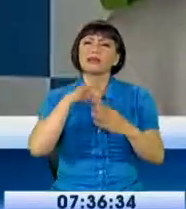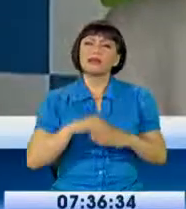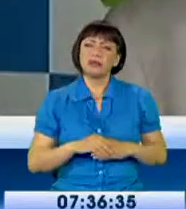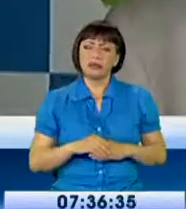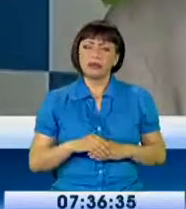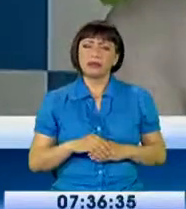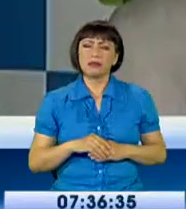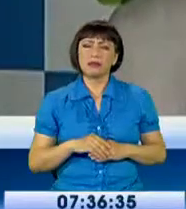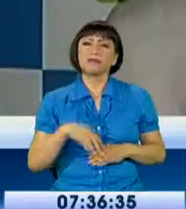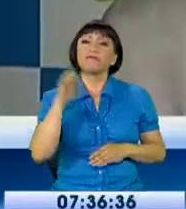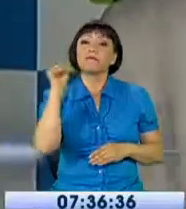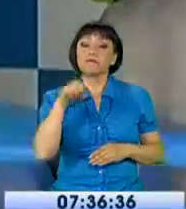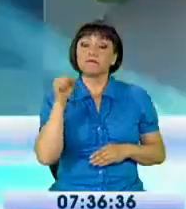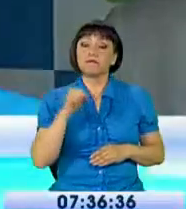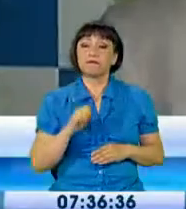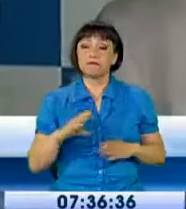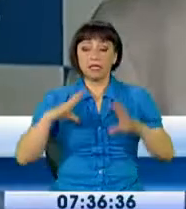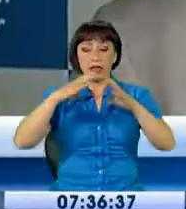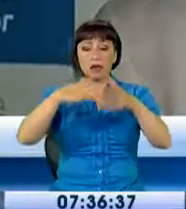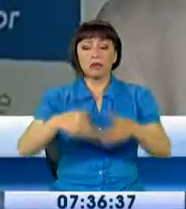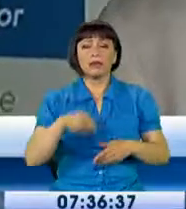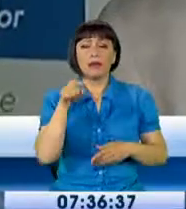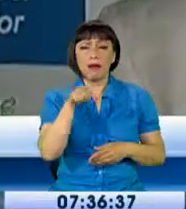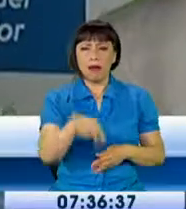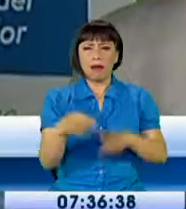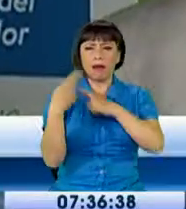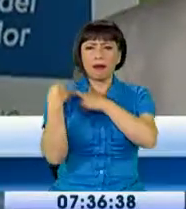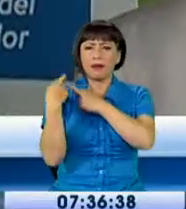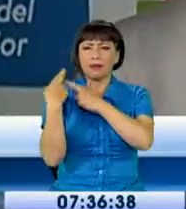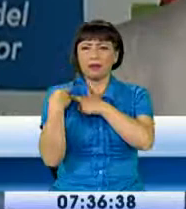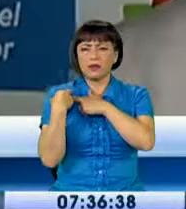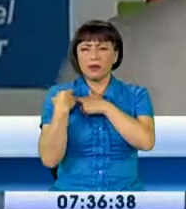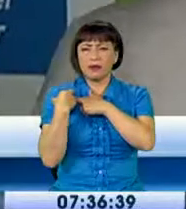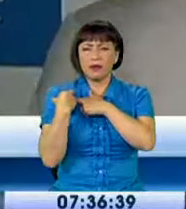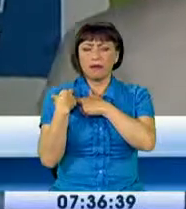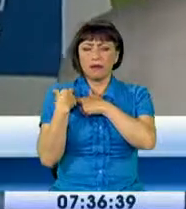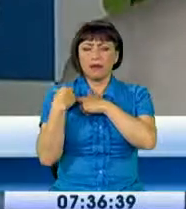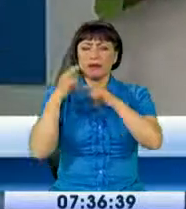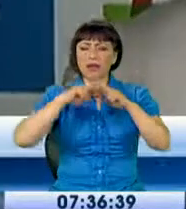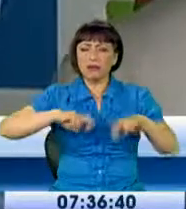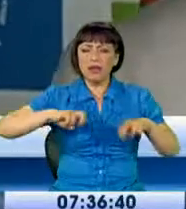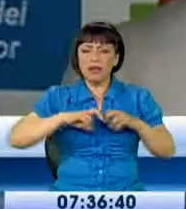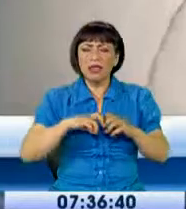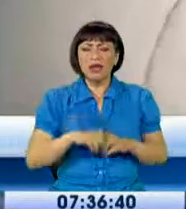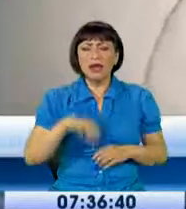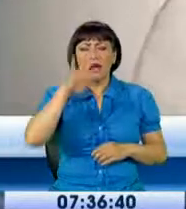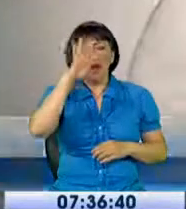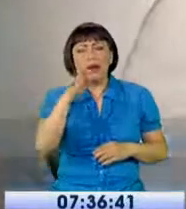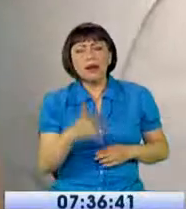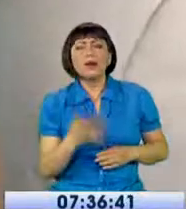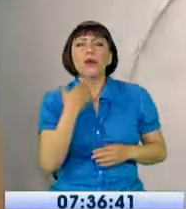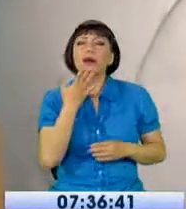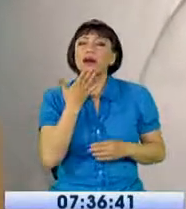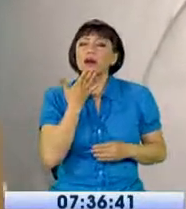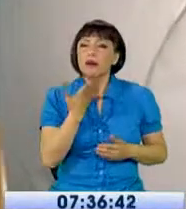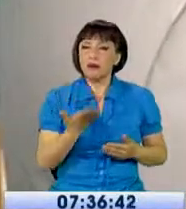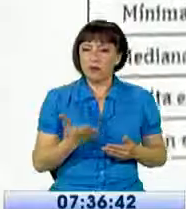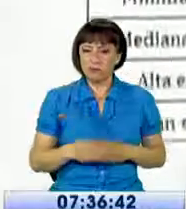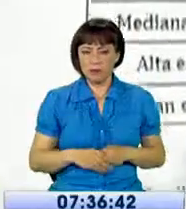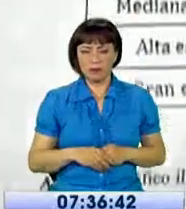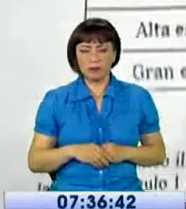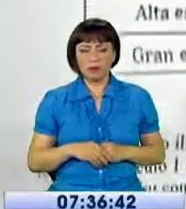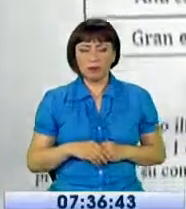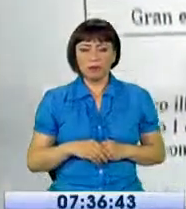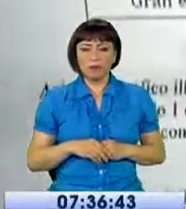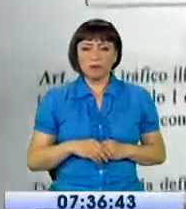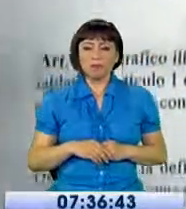ser la orientación, va a ser el acompañamiento, va a ser el seguimiento y la evaluación. Y que la calentura no está en las tablas,